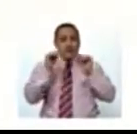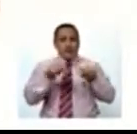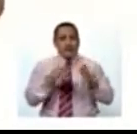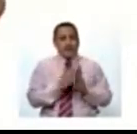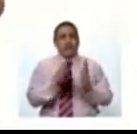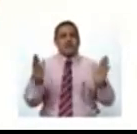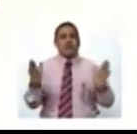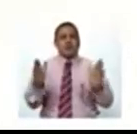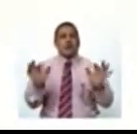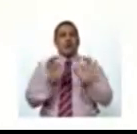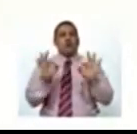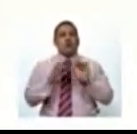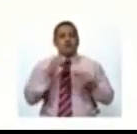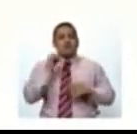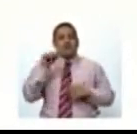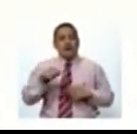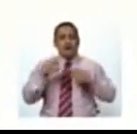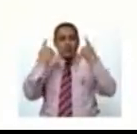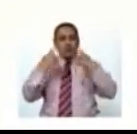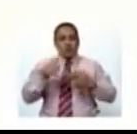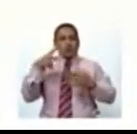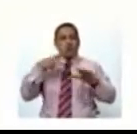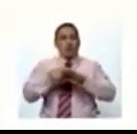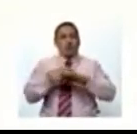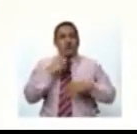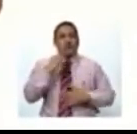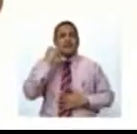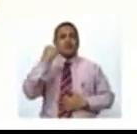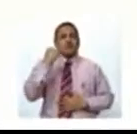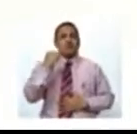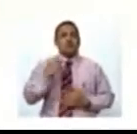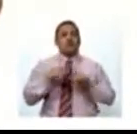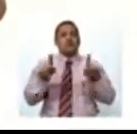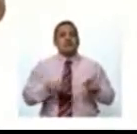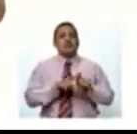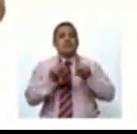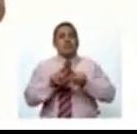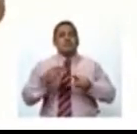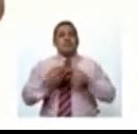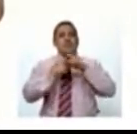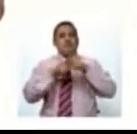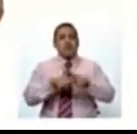amplía, o si existe una medida restrictiva de derechos, entonces se debe contar